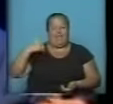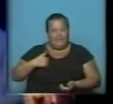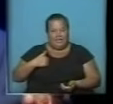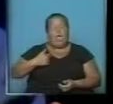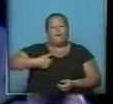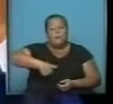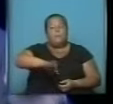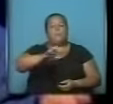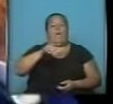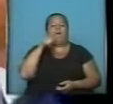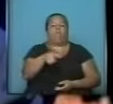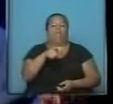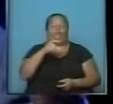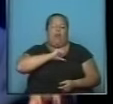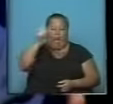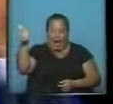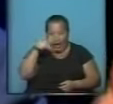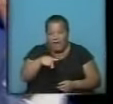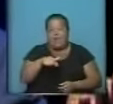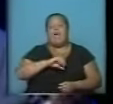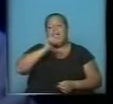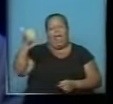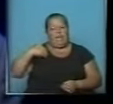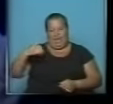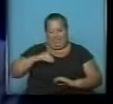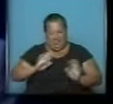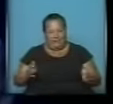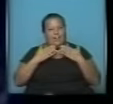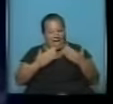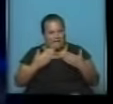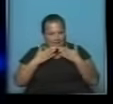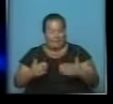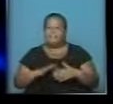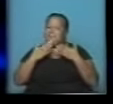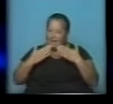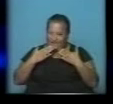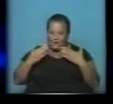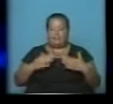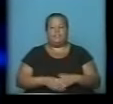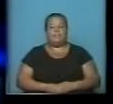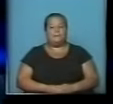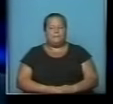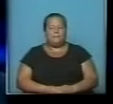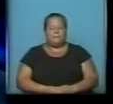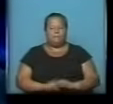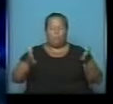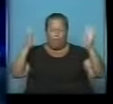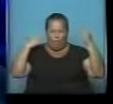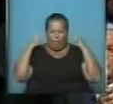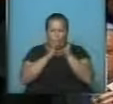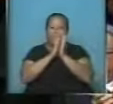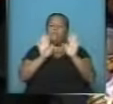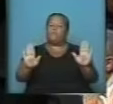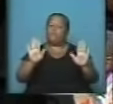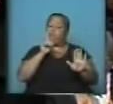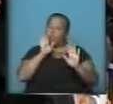a que vayan por su propia victoria y gracias, que gane la Argentina. Gracias. Muchas gracias. Gracias, Daniel Scioli. Silencio,